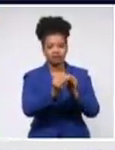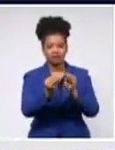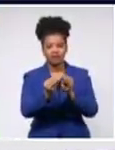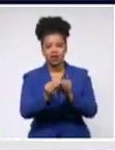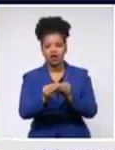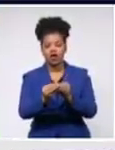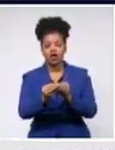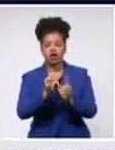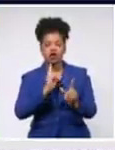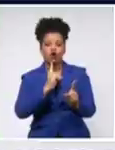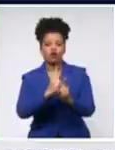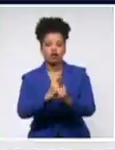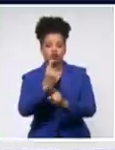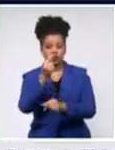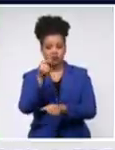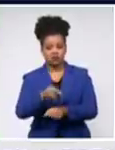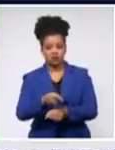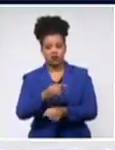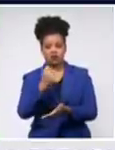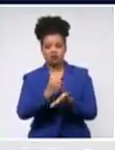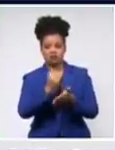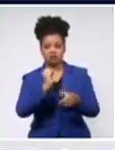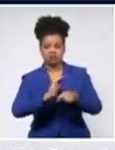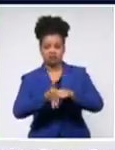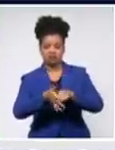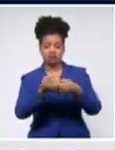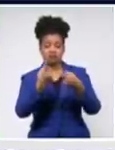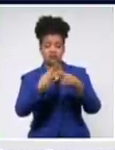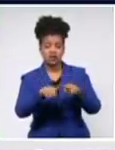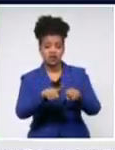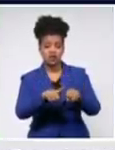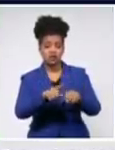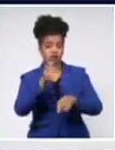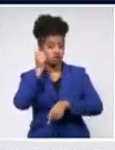de padecer una enfermedad